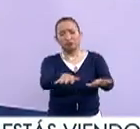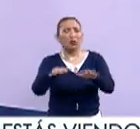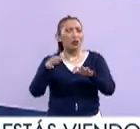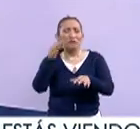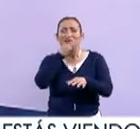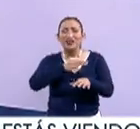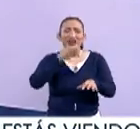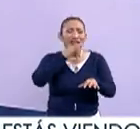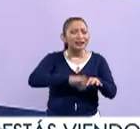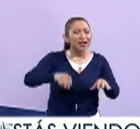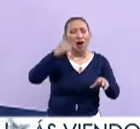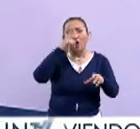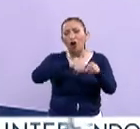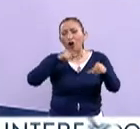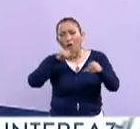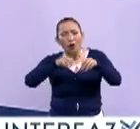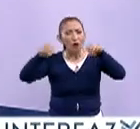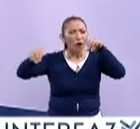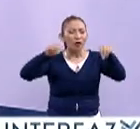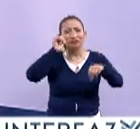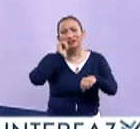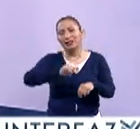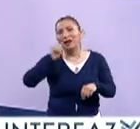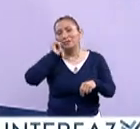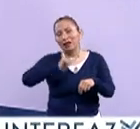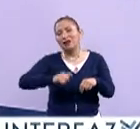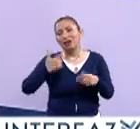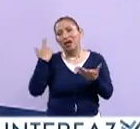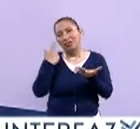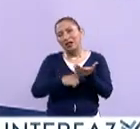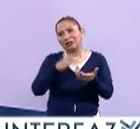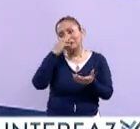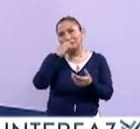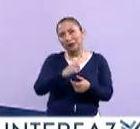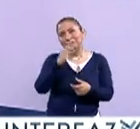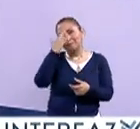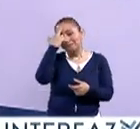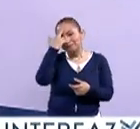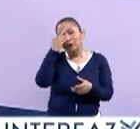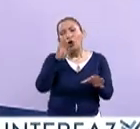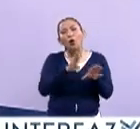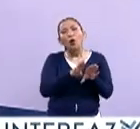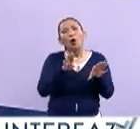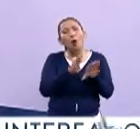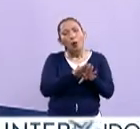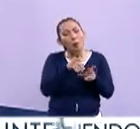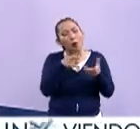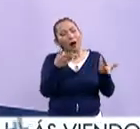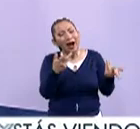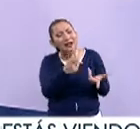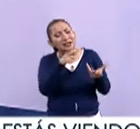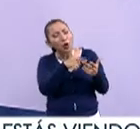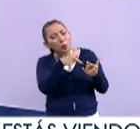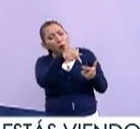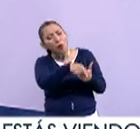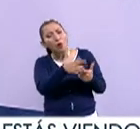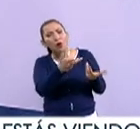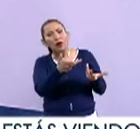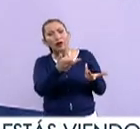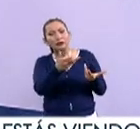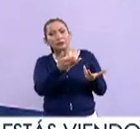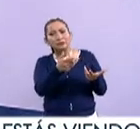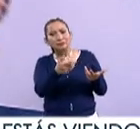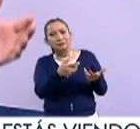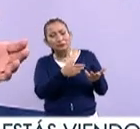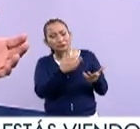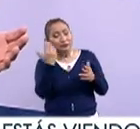tan festiva por un lado, y por supuesto siempre la tristeza que nos alberga. ¿Cómo logró trascender desde